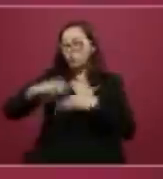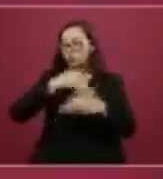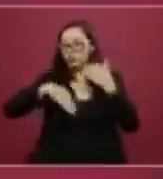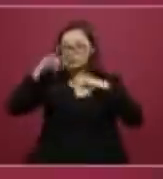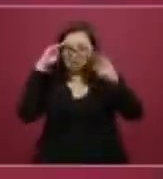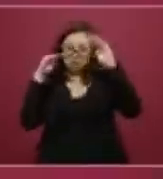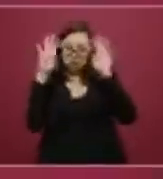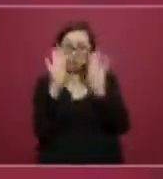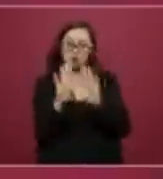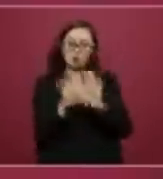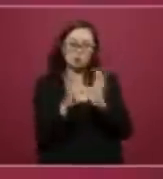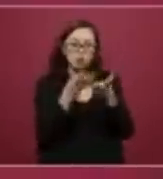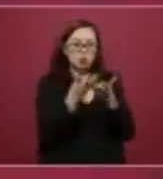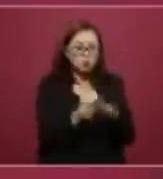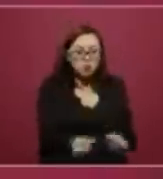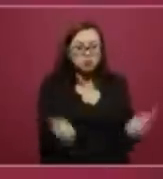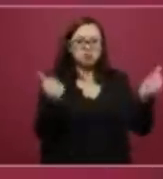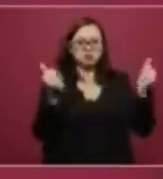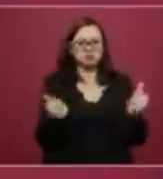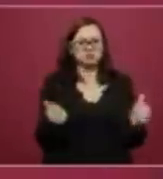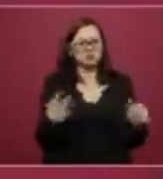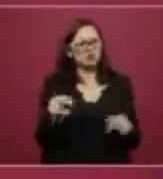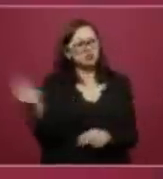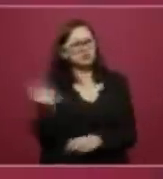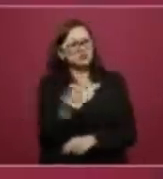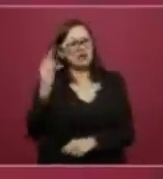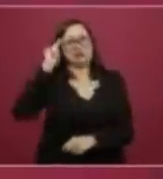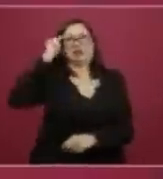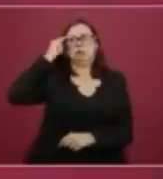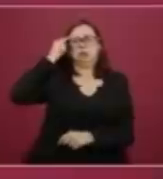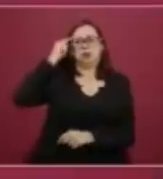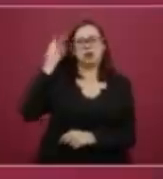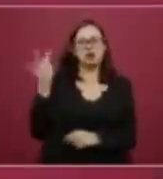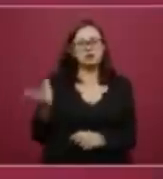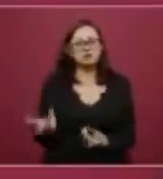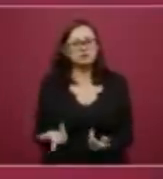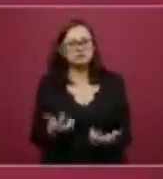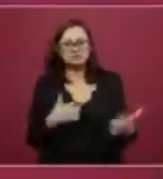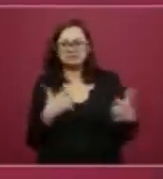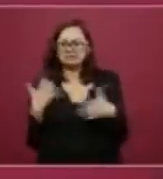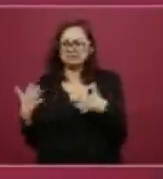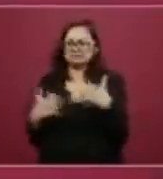y no enojarnos, no verlo como